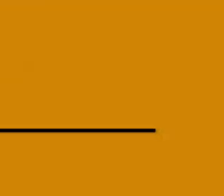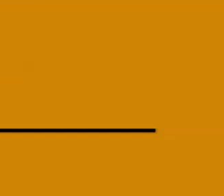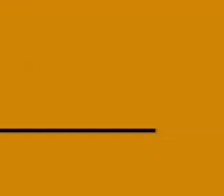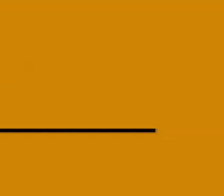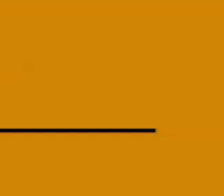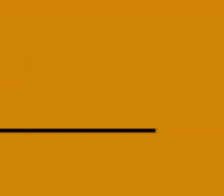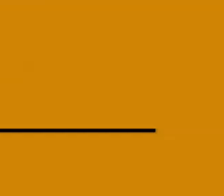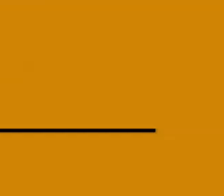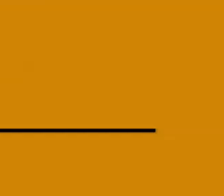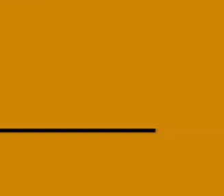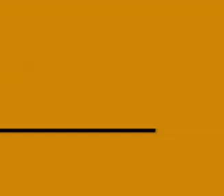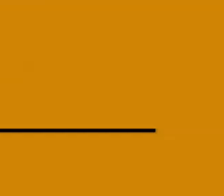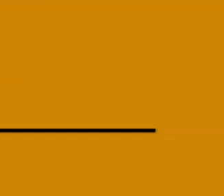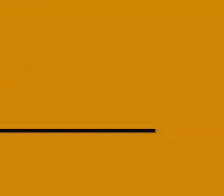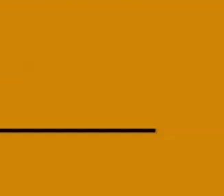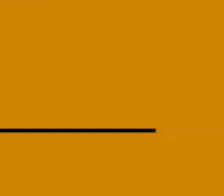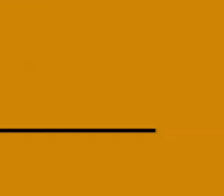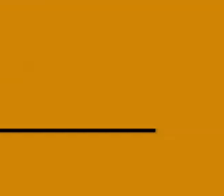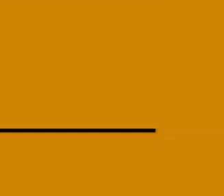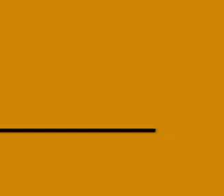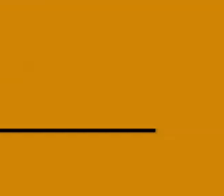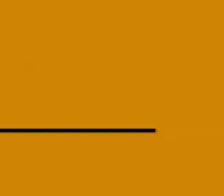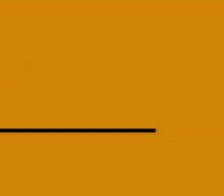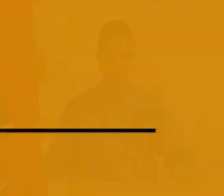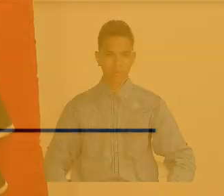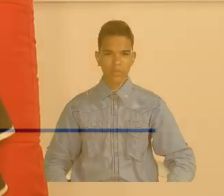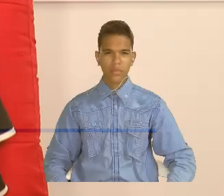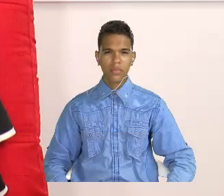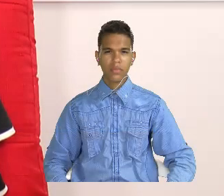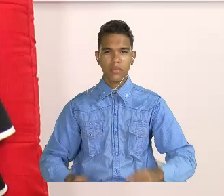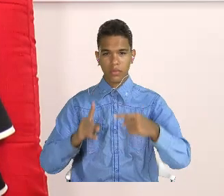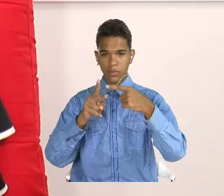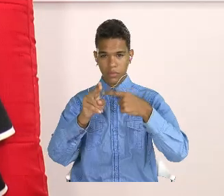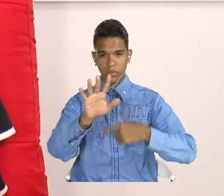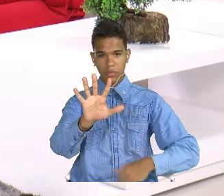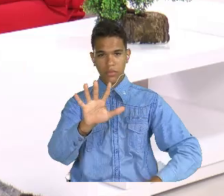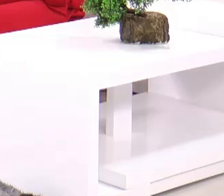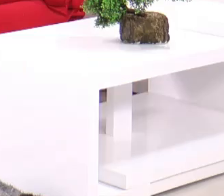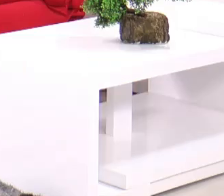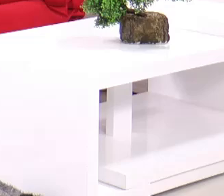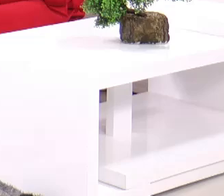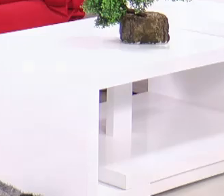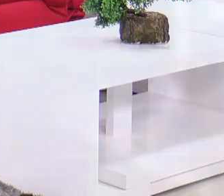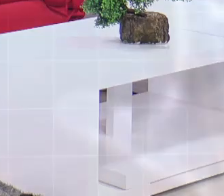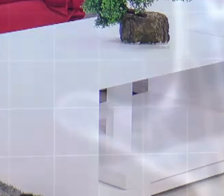dirección y los teléfonos en pantalla. Vamos entonces a un corte comercial y ya regresamos.